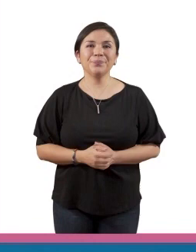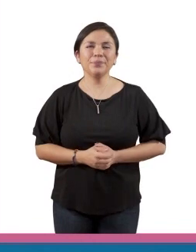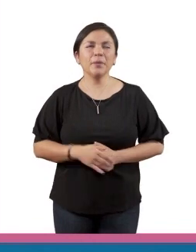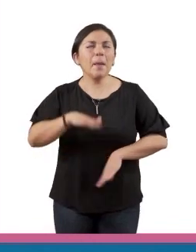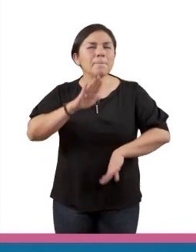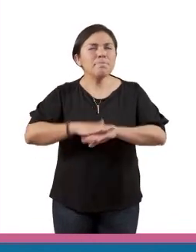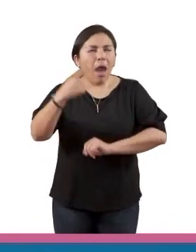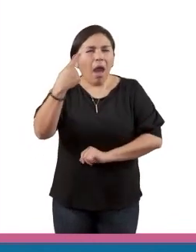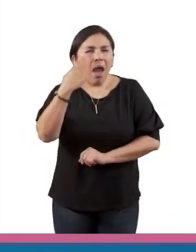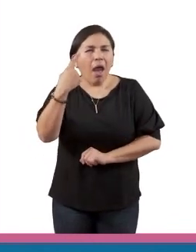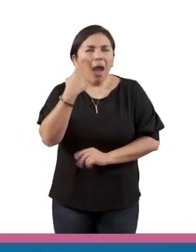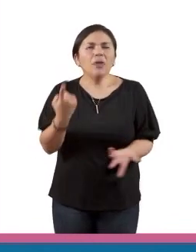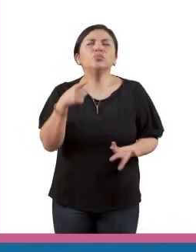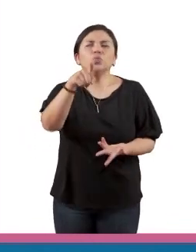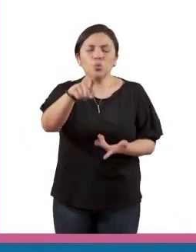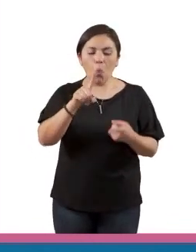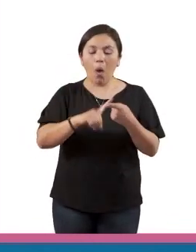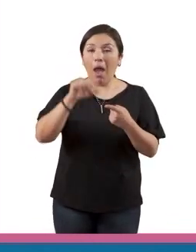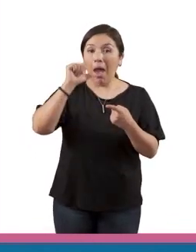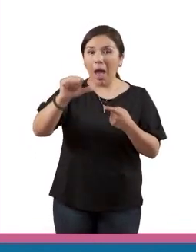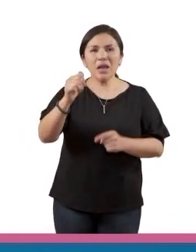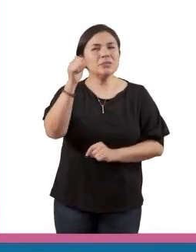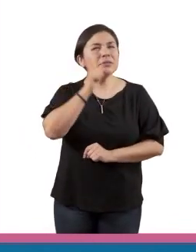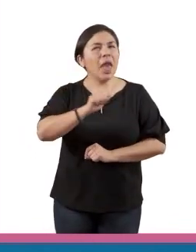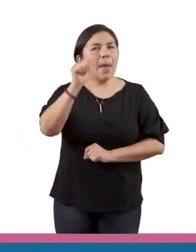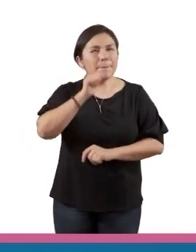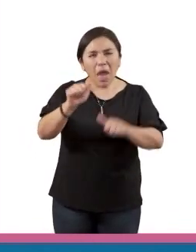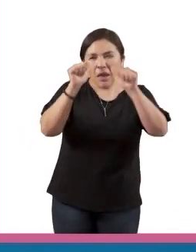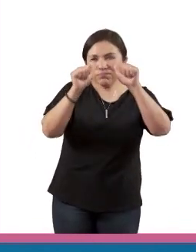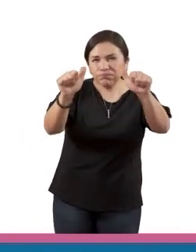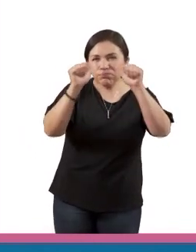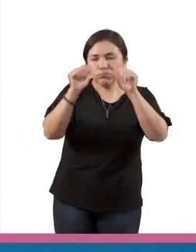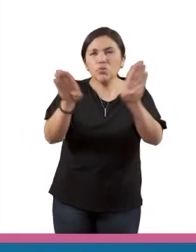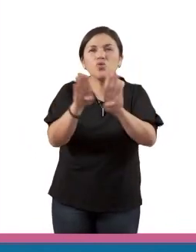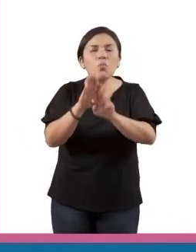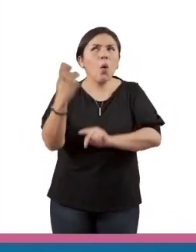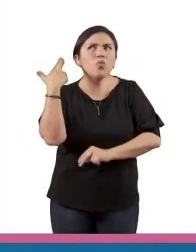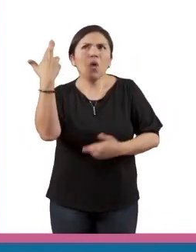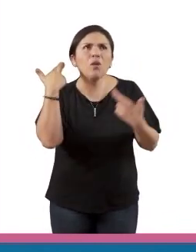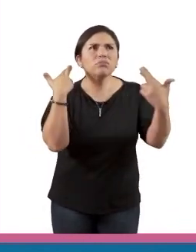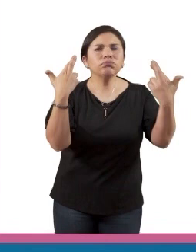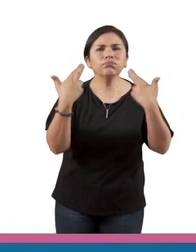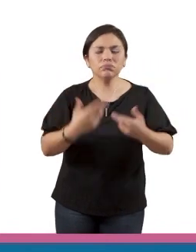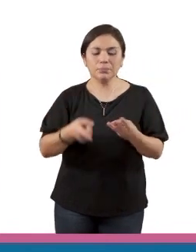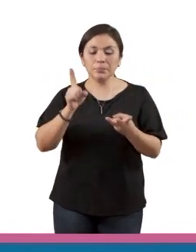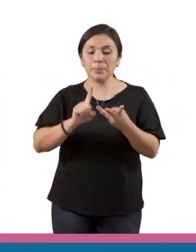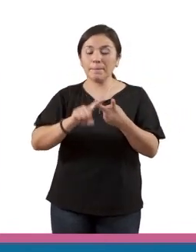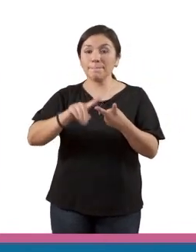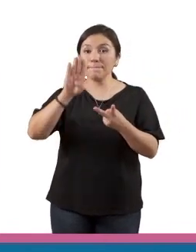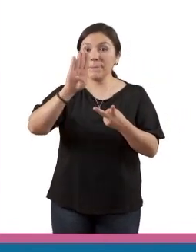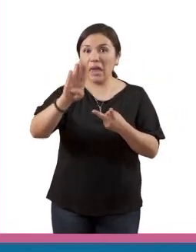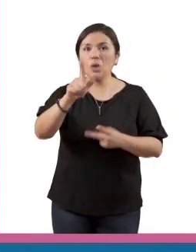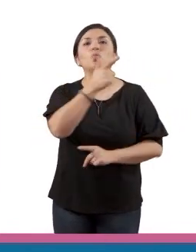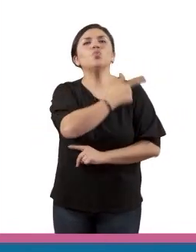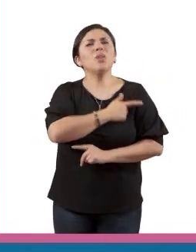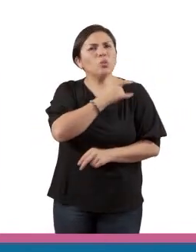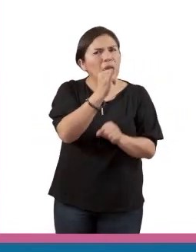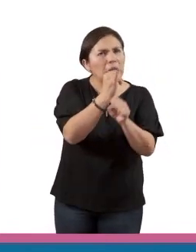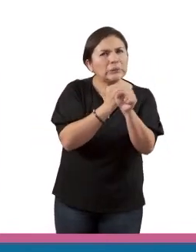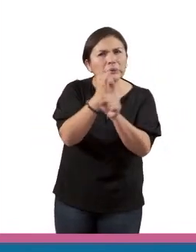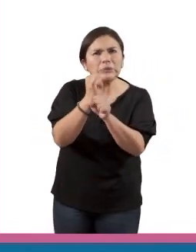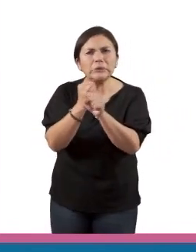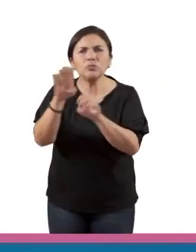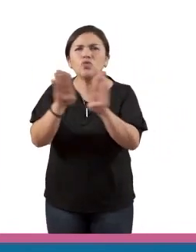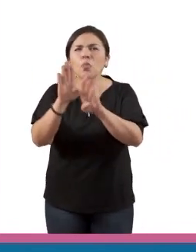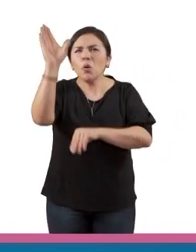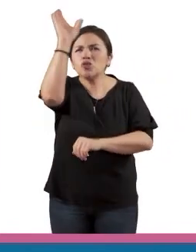lo general, A. Siempre estás pendiente de los sonidos. B. Te gusta investigar el